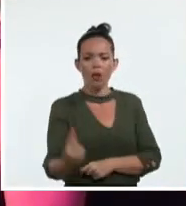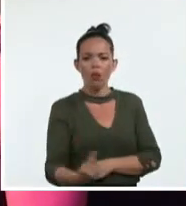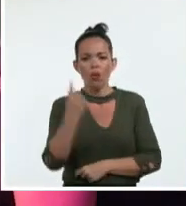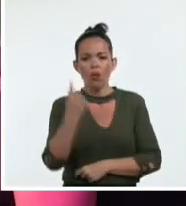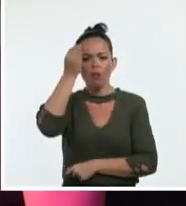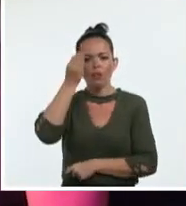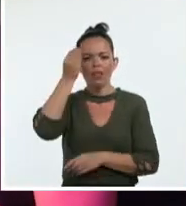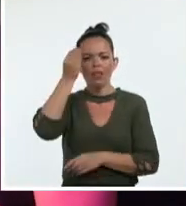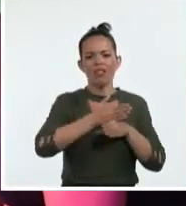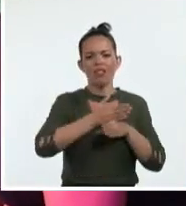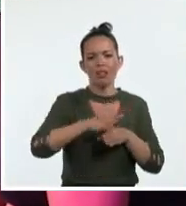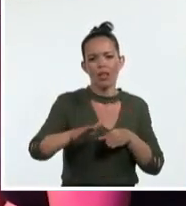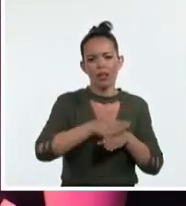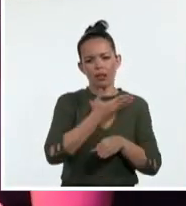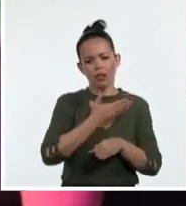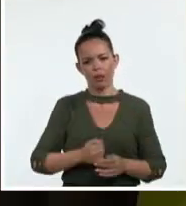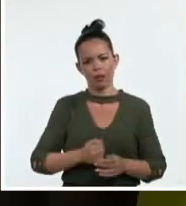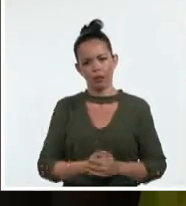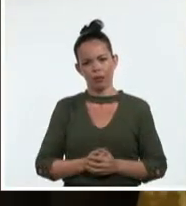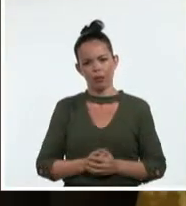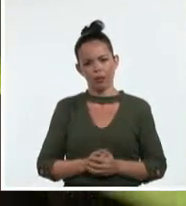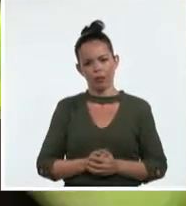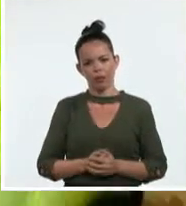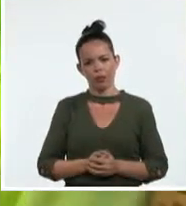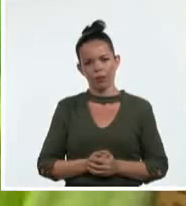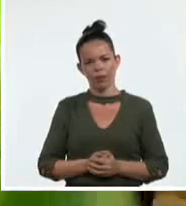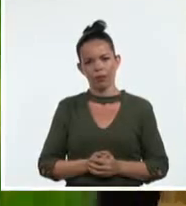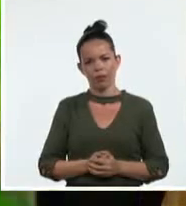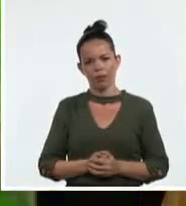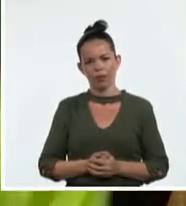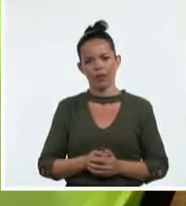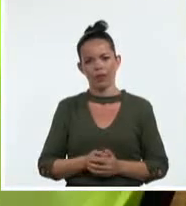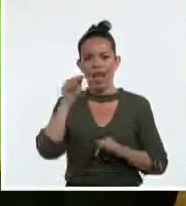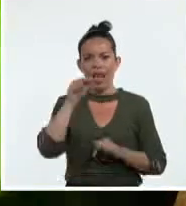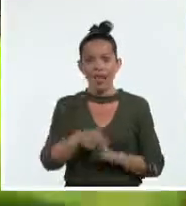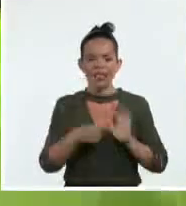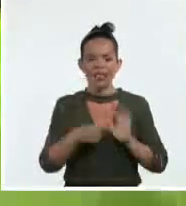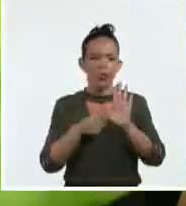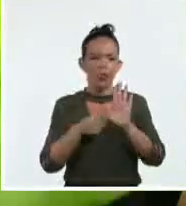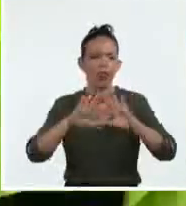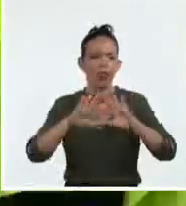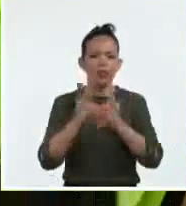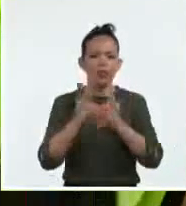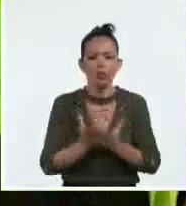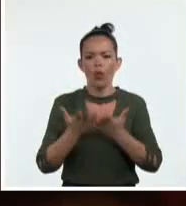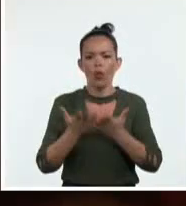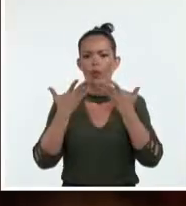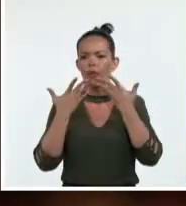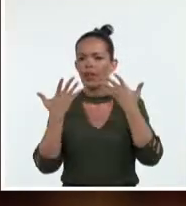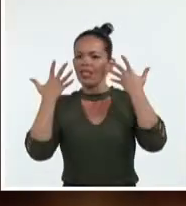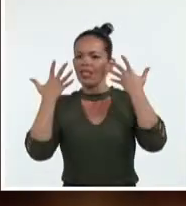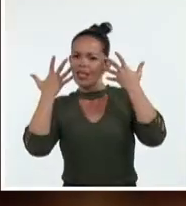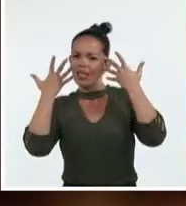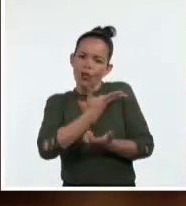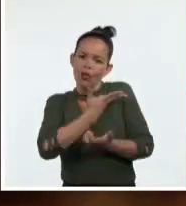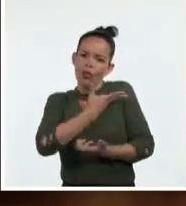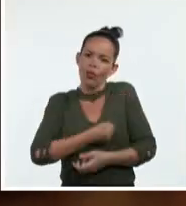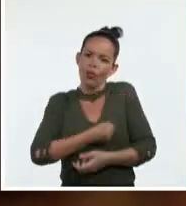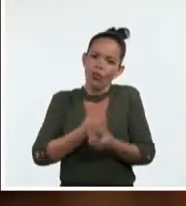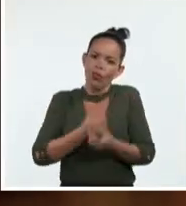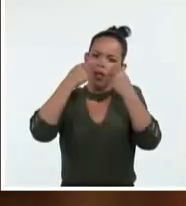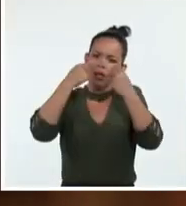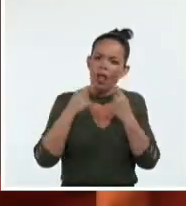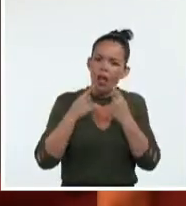de la obra, reflexiona y llora. Y creo que a veces no llora de tristeza, sino llora por